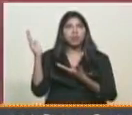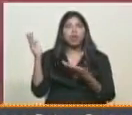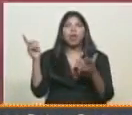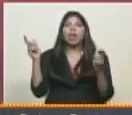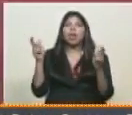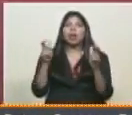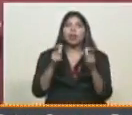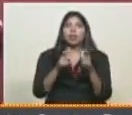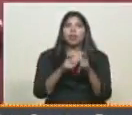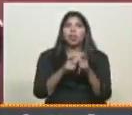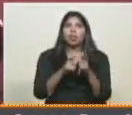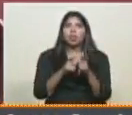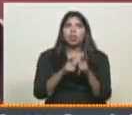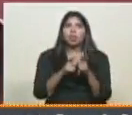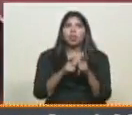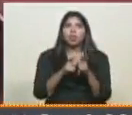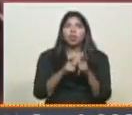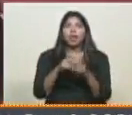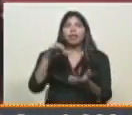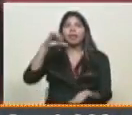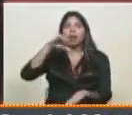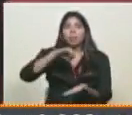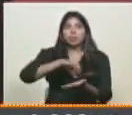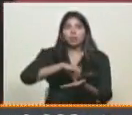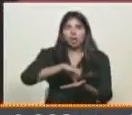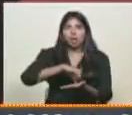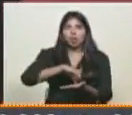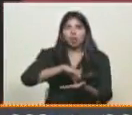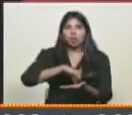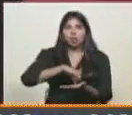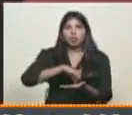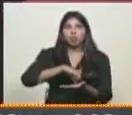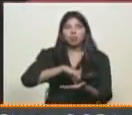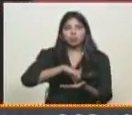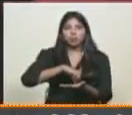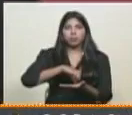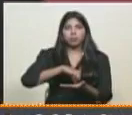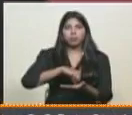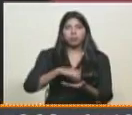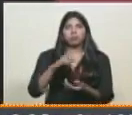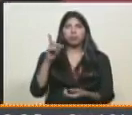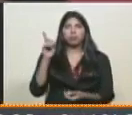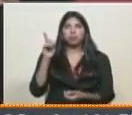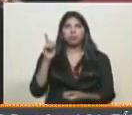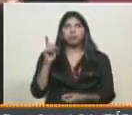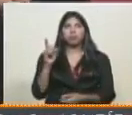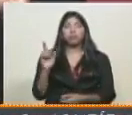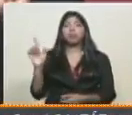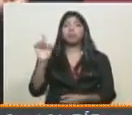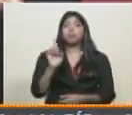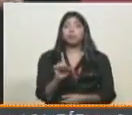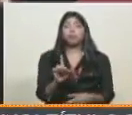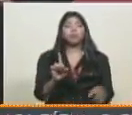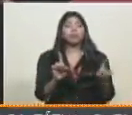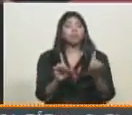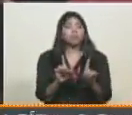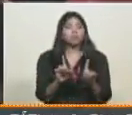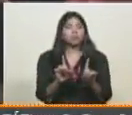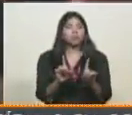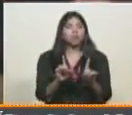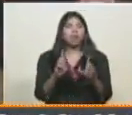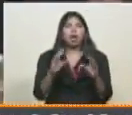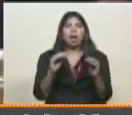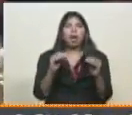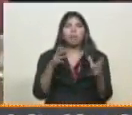tuvo lugar en astaná capital del país euro euro asiático y hay unos mandatarios bueno abordaron la situación del mercado petrolero